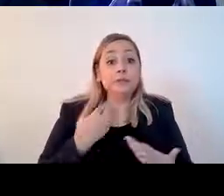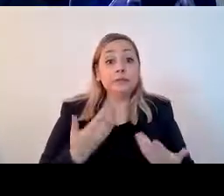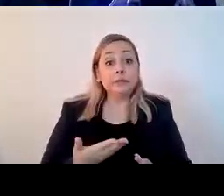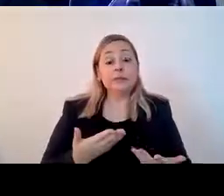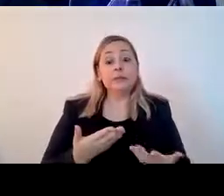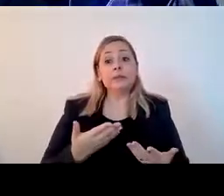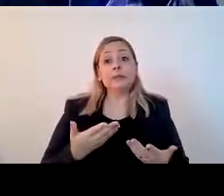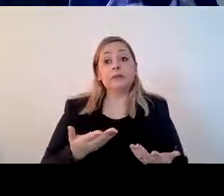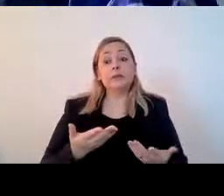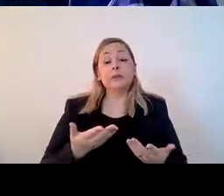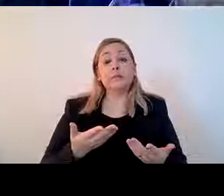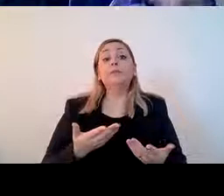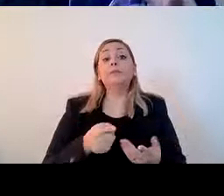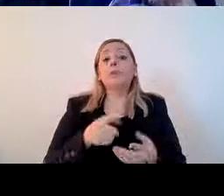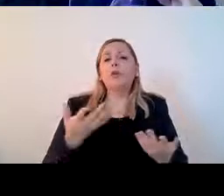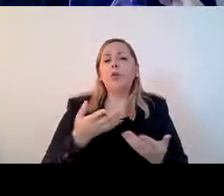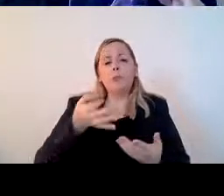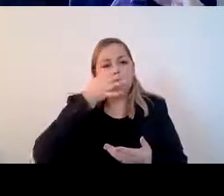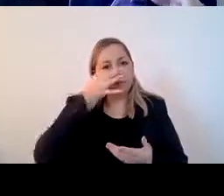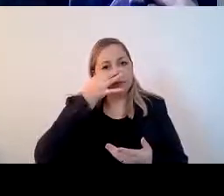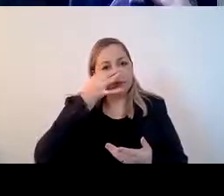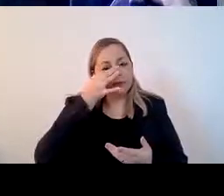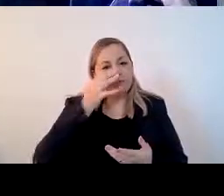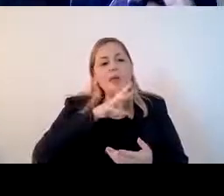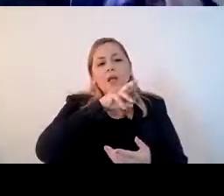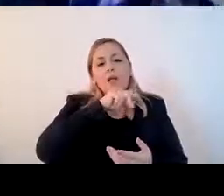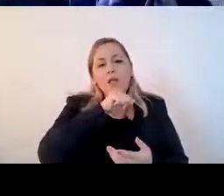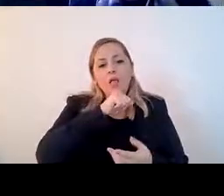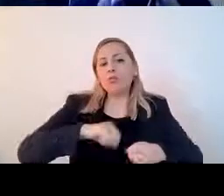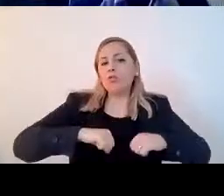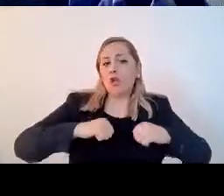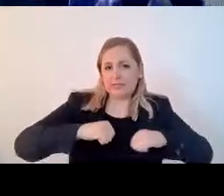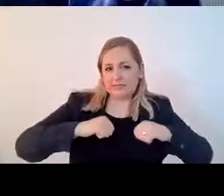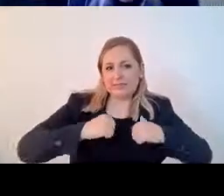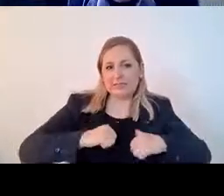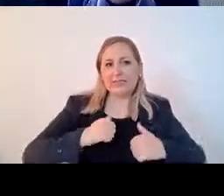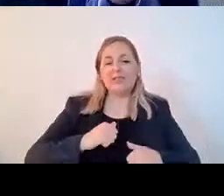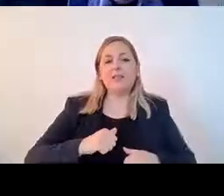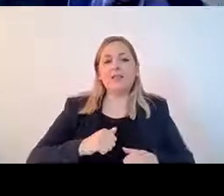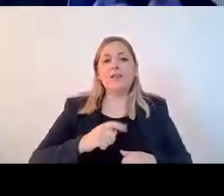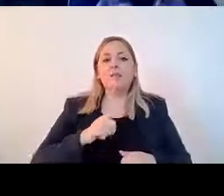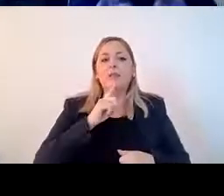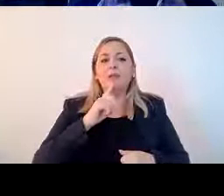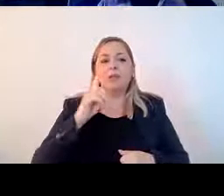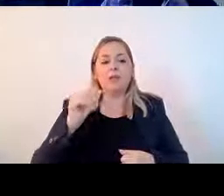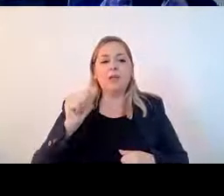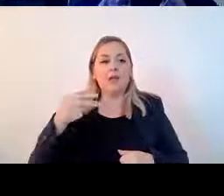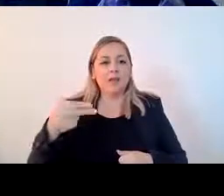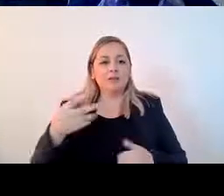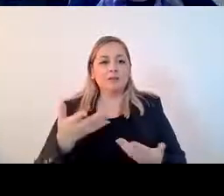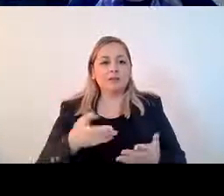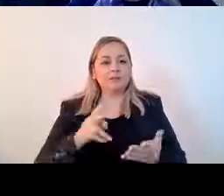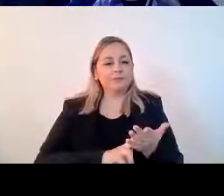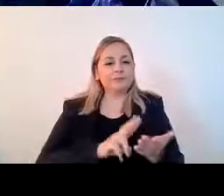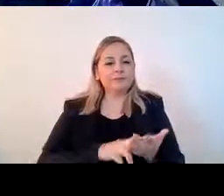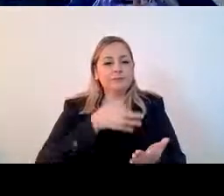a medio hacer. Esto lo observamos en nuestros adolescentes con TDAH cuando los entrevistamos, en que realmente